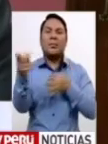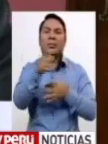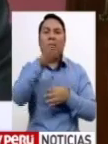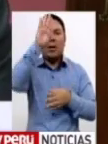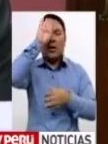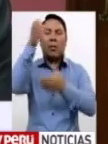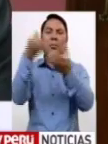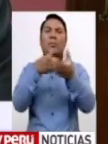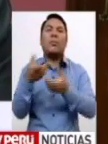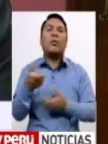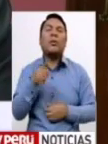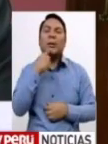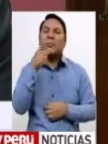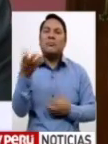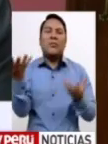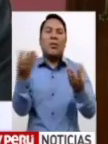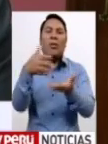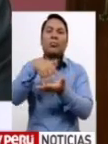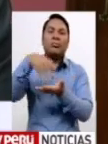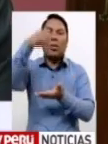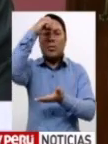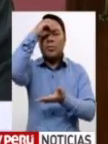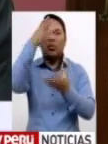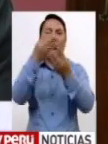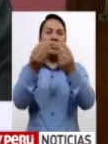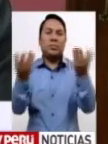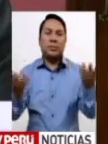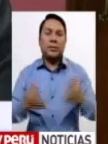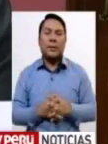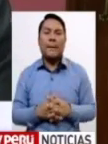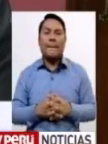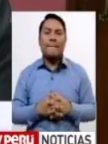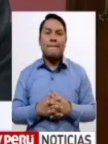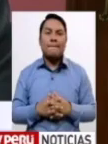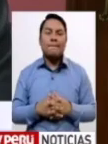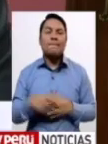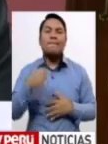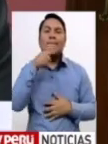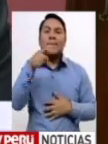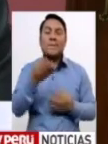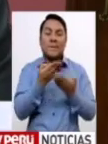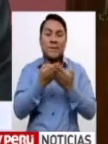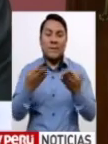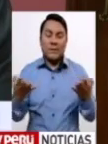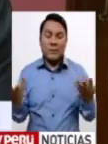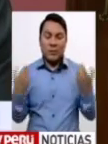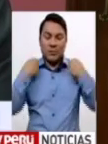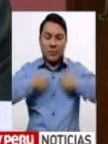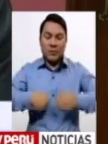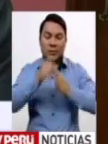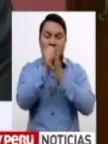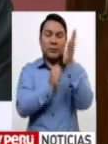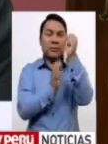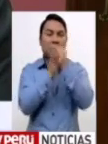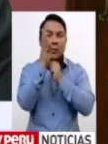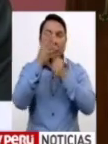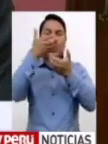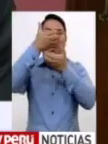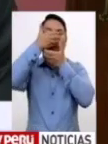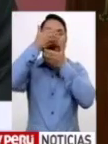déficit en cuanto a vehículos, a equipamiento, yo estimo que debe ser